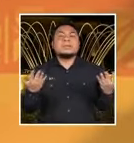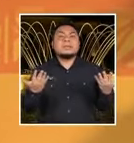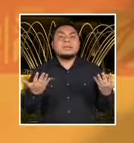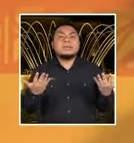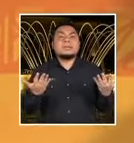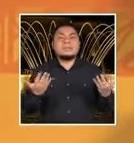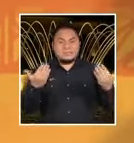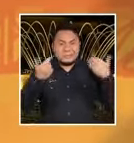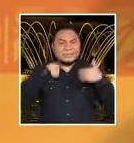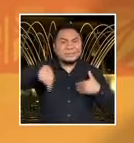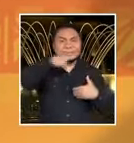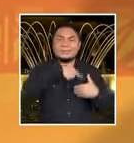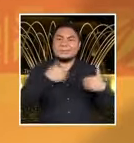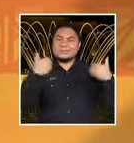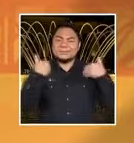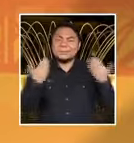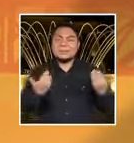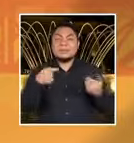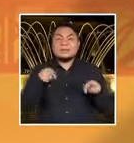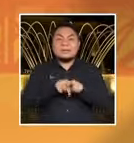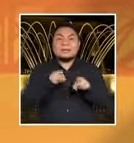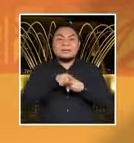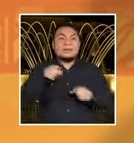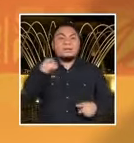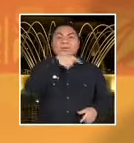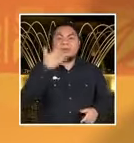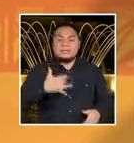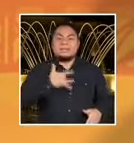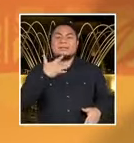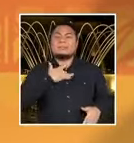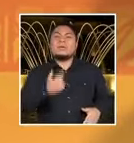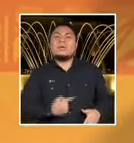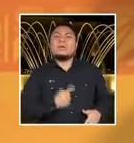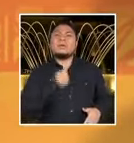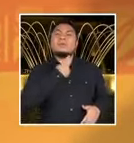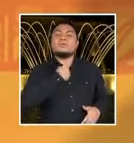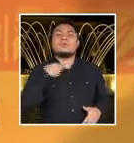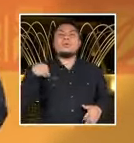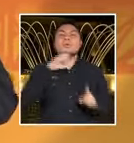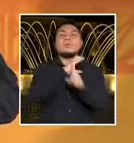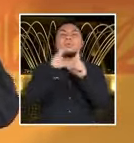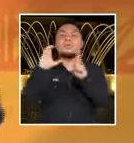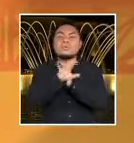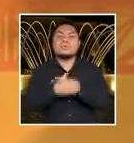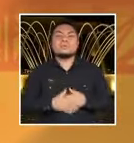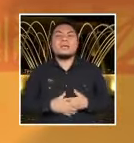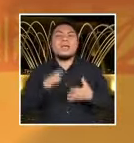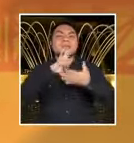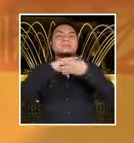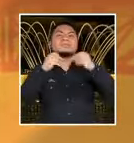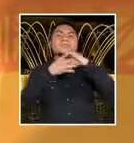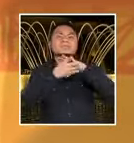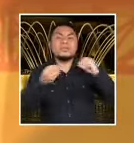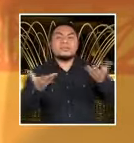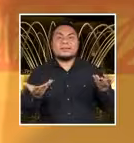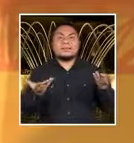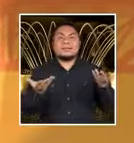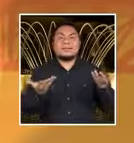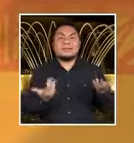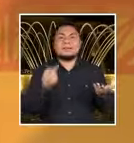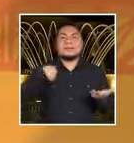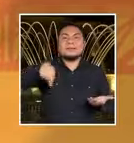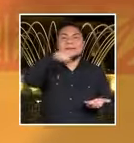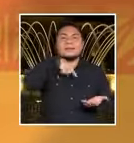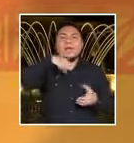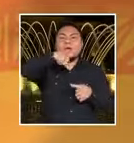Tenemos que, así como nos sentimos orgullosos de nuestra cultura, de nuestra historia, de